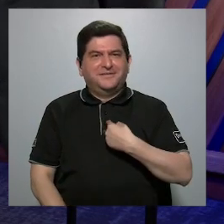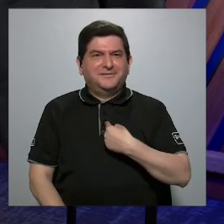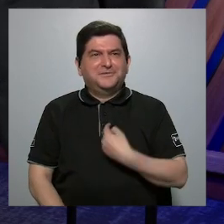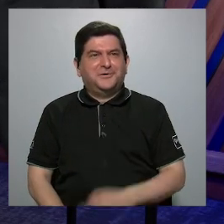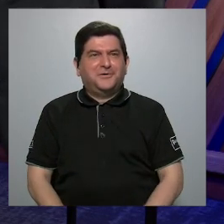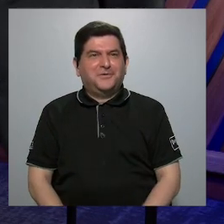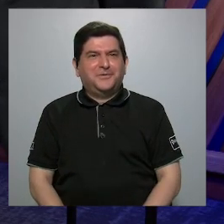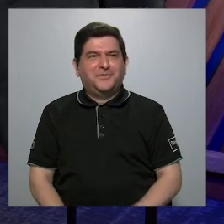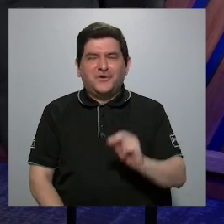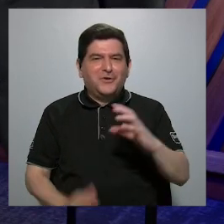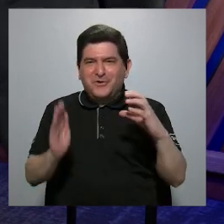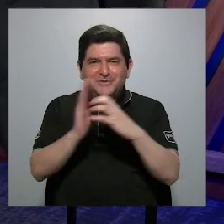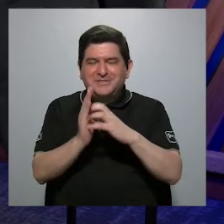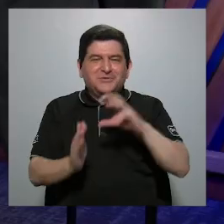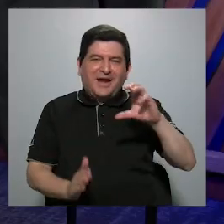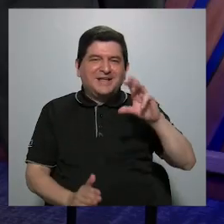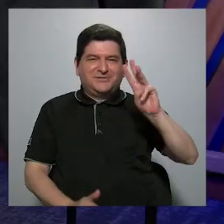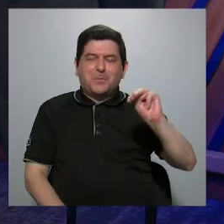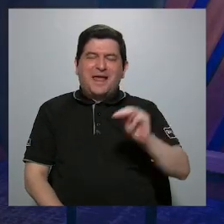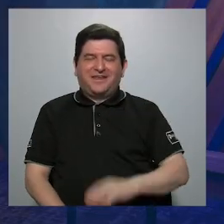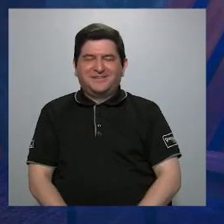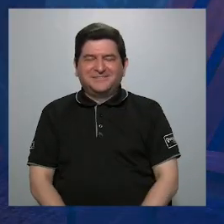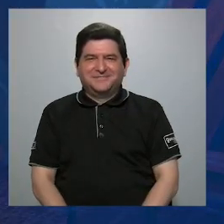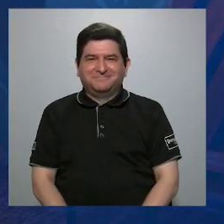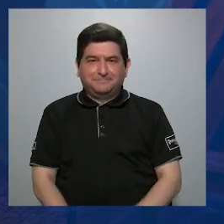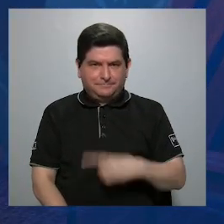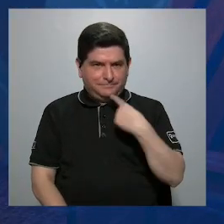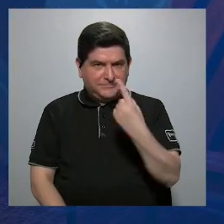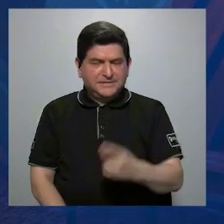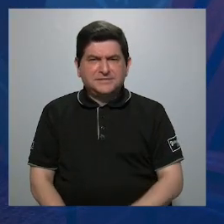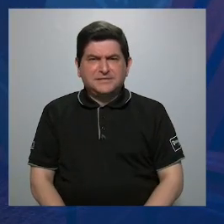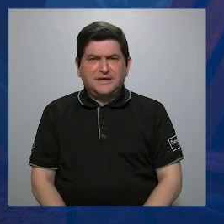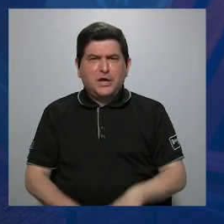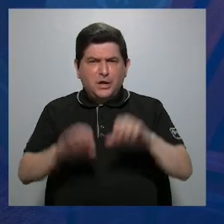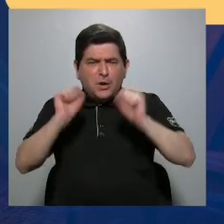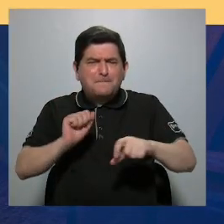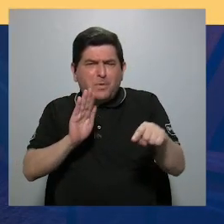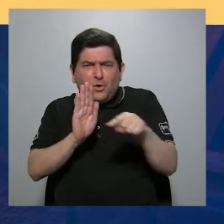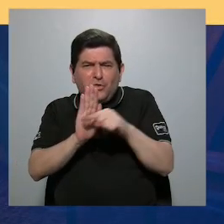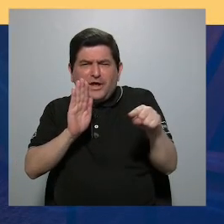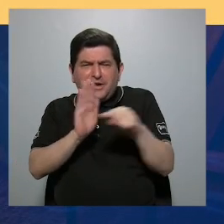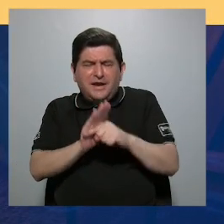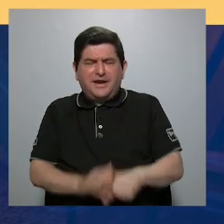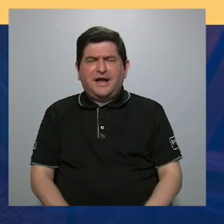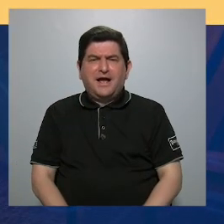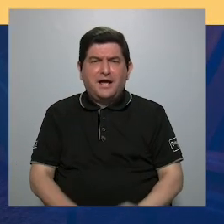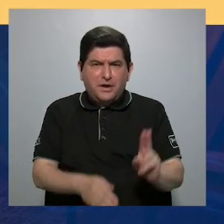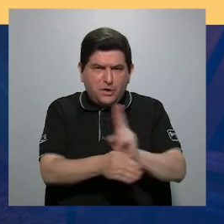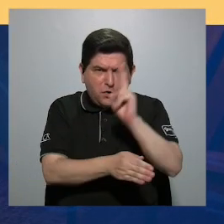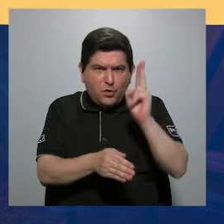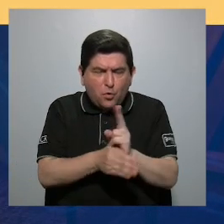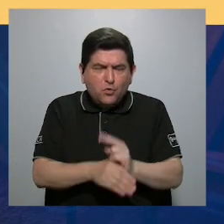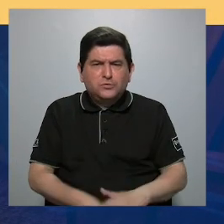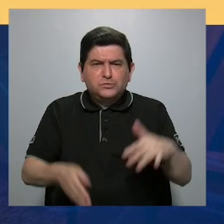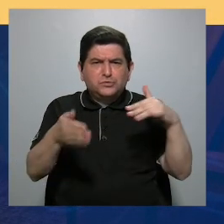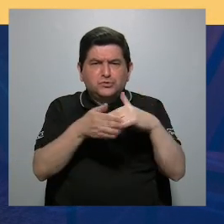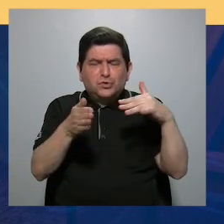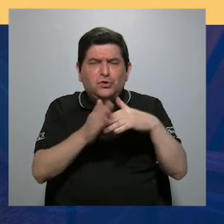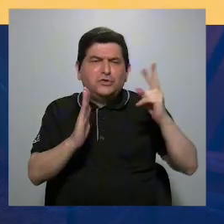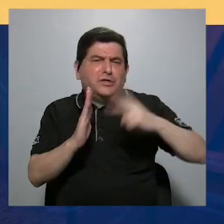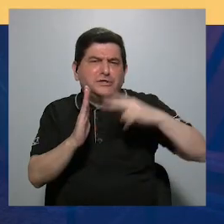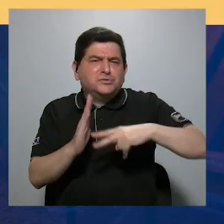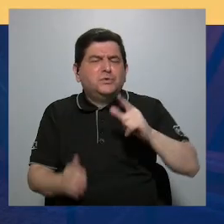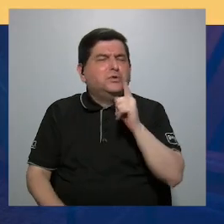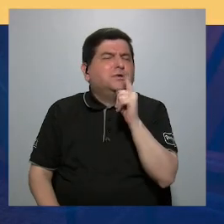de citar a Castro Madrid, dice, ¿y quién podrá negar, señores, la utilidad de los